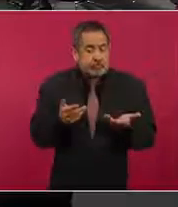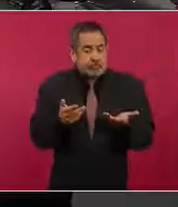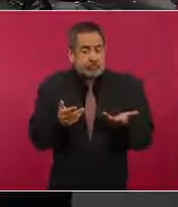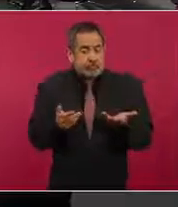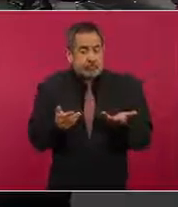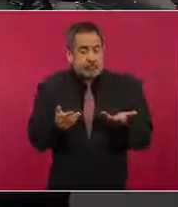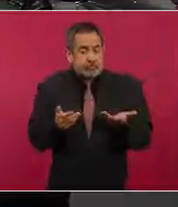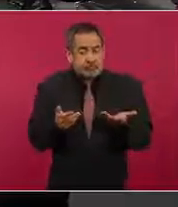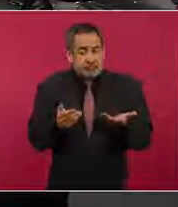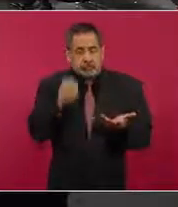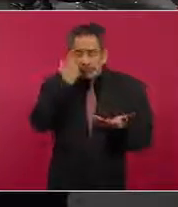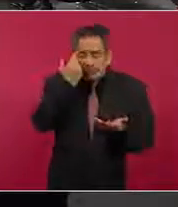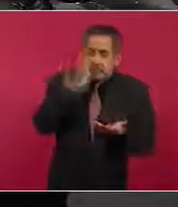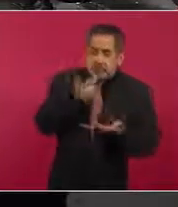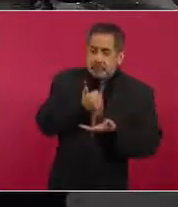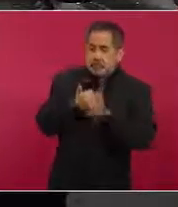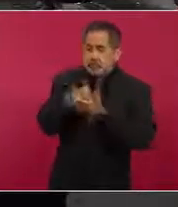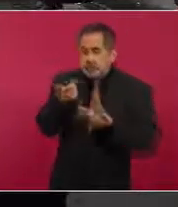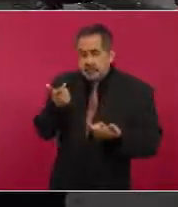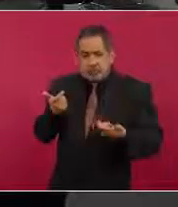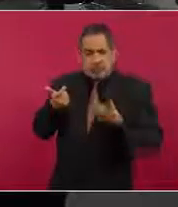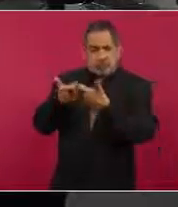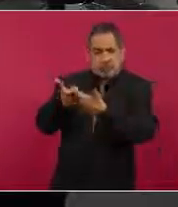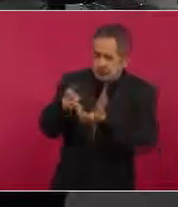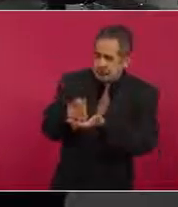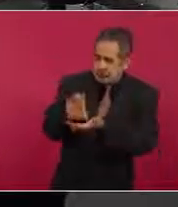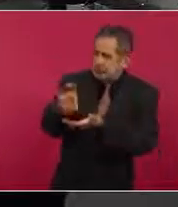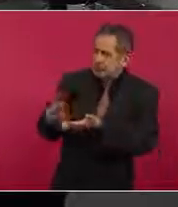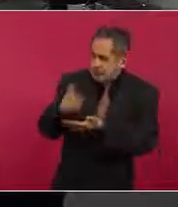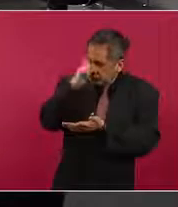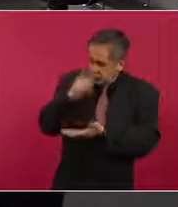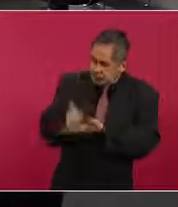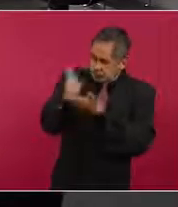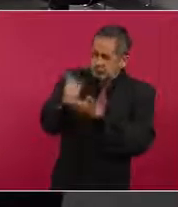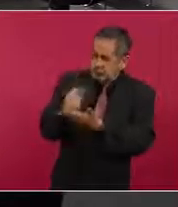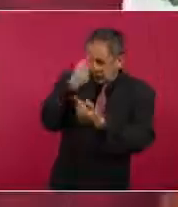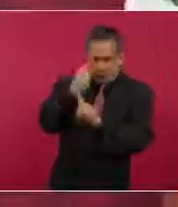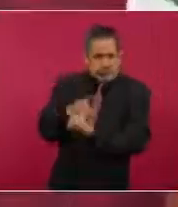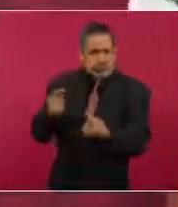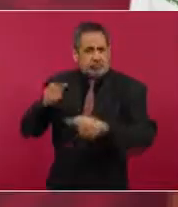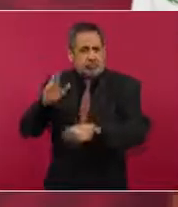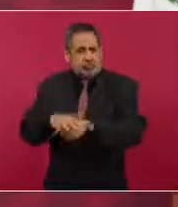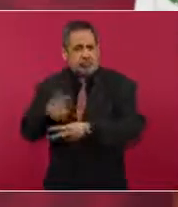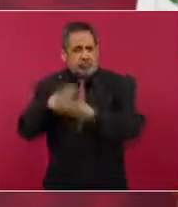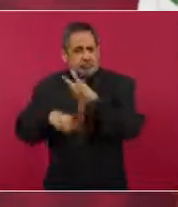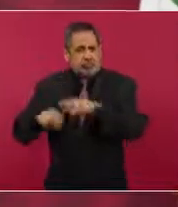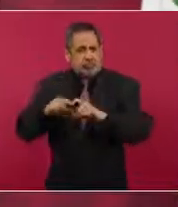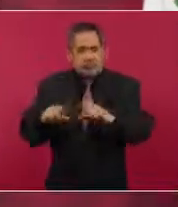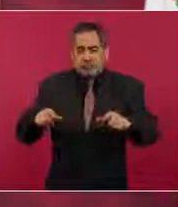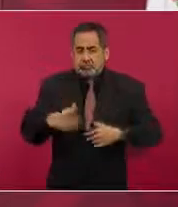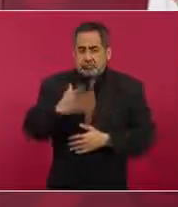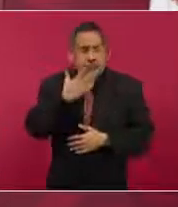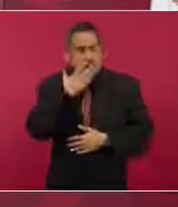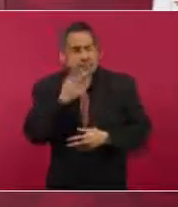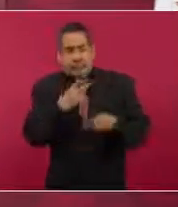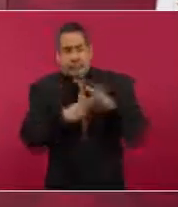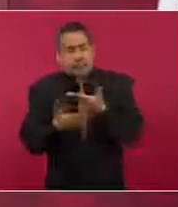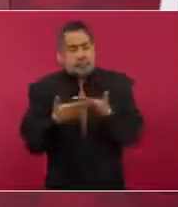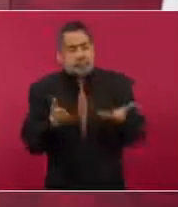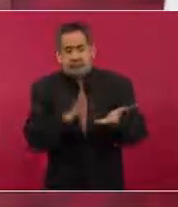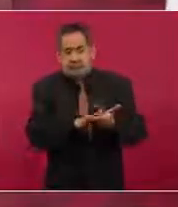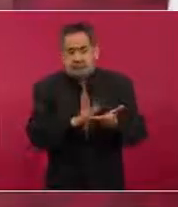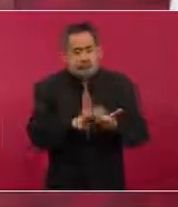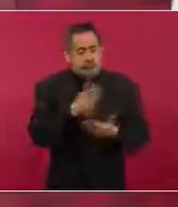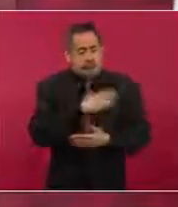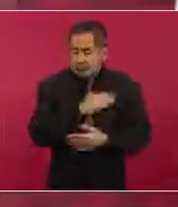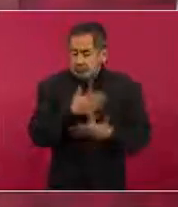que quiera aportar recursos para que se tengan más vacunas, bienvenidos